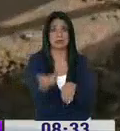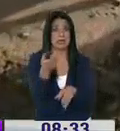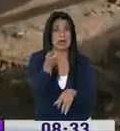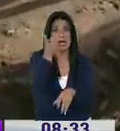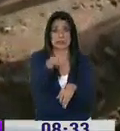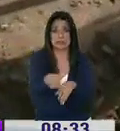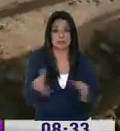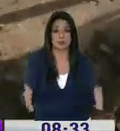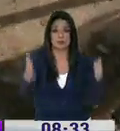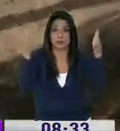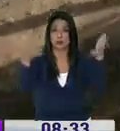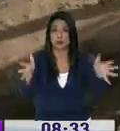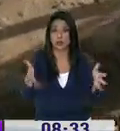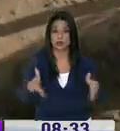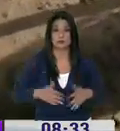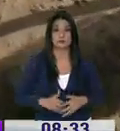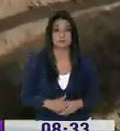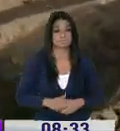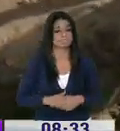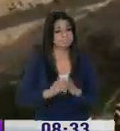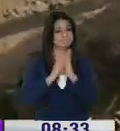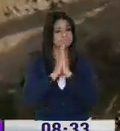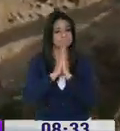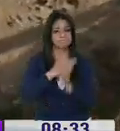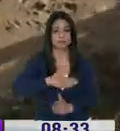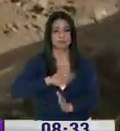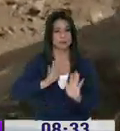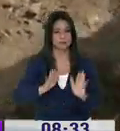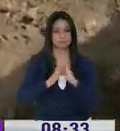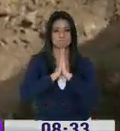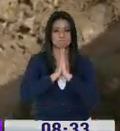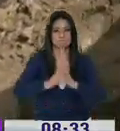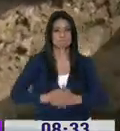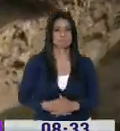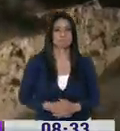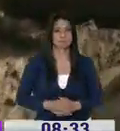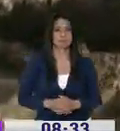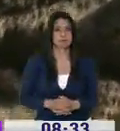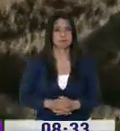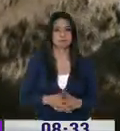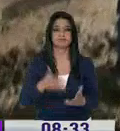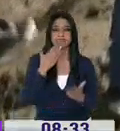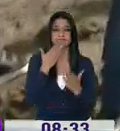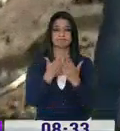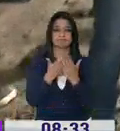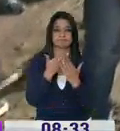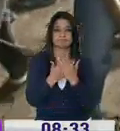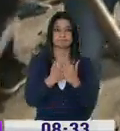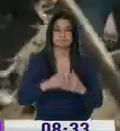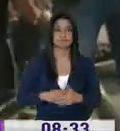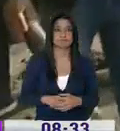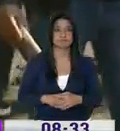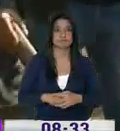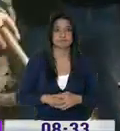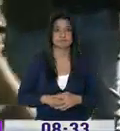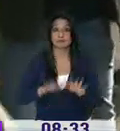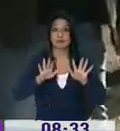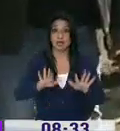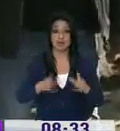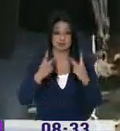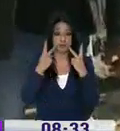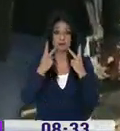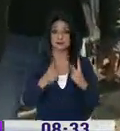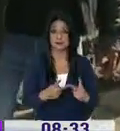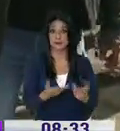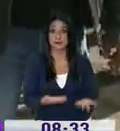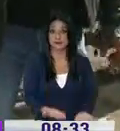no hay muros y todo por el estilo entonces ese sería nuestro pedido muchas gracias amigos televidentes robert ustedes lo están viendo